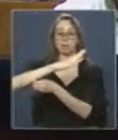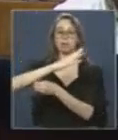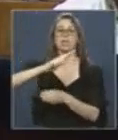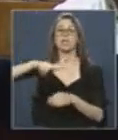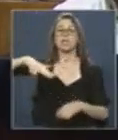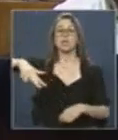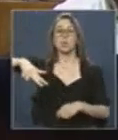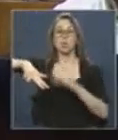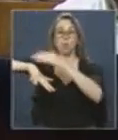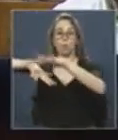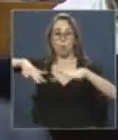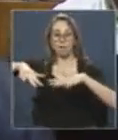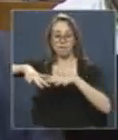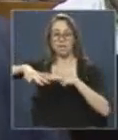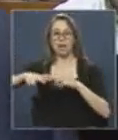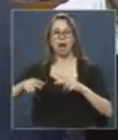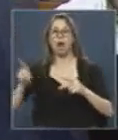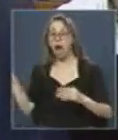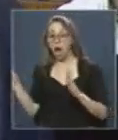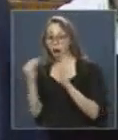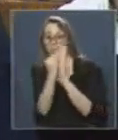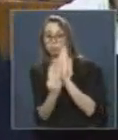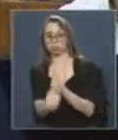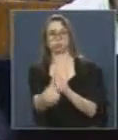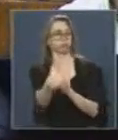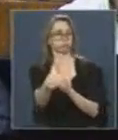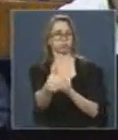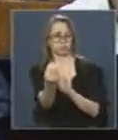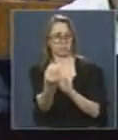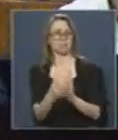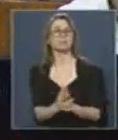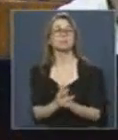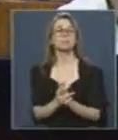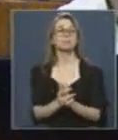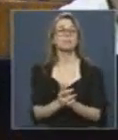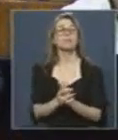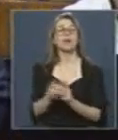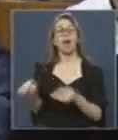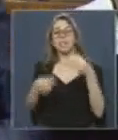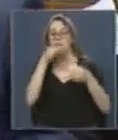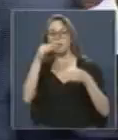Y bienvenido sea. Pero quiero, contra lo que se ha dicho aquí,